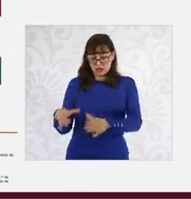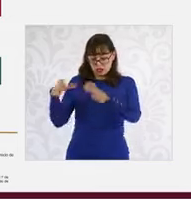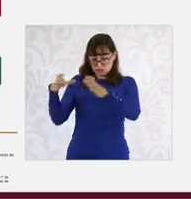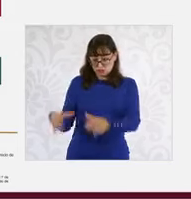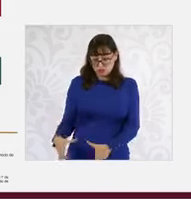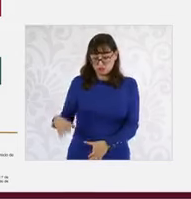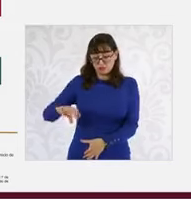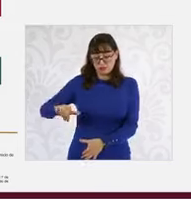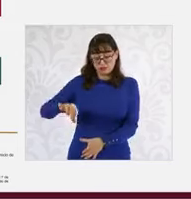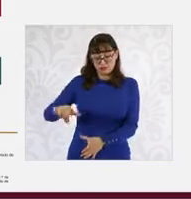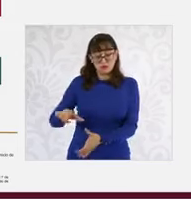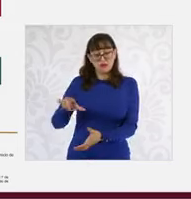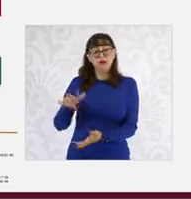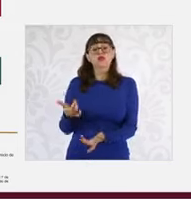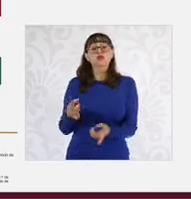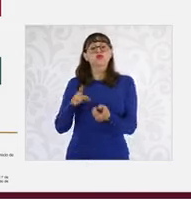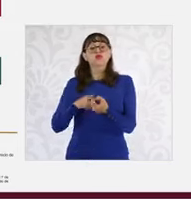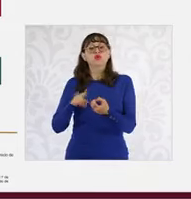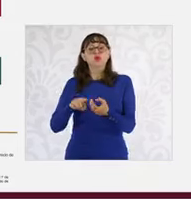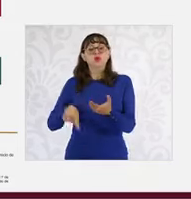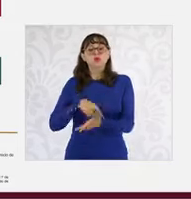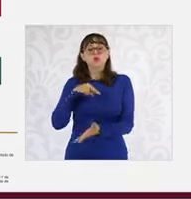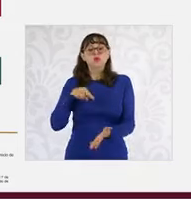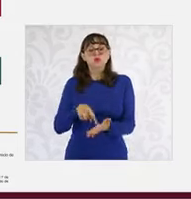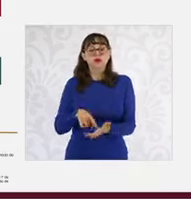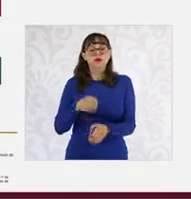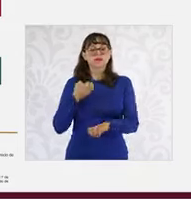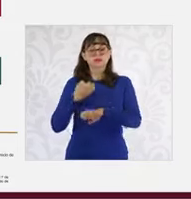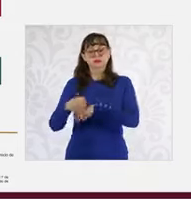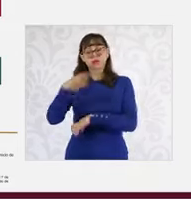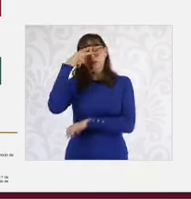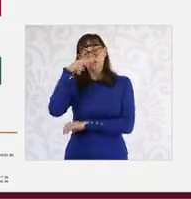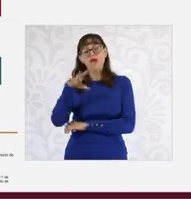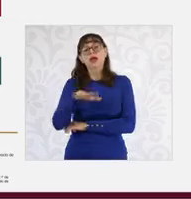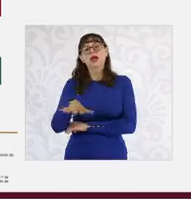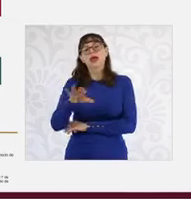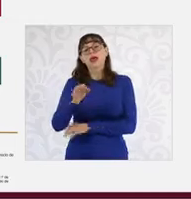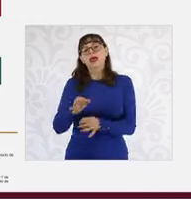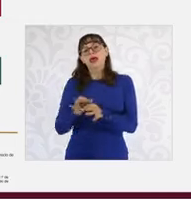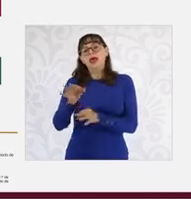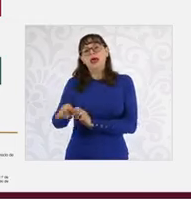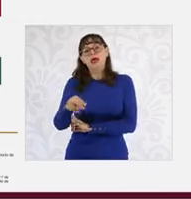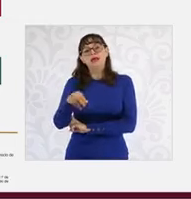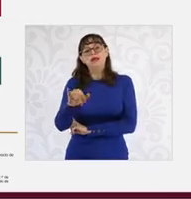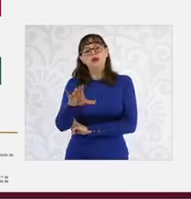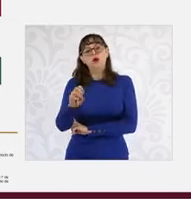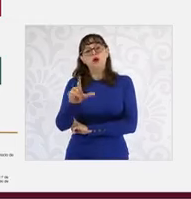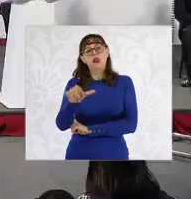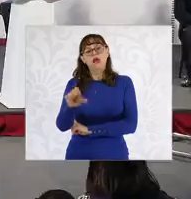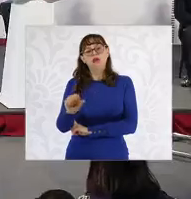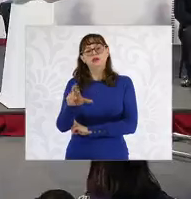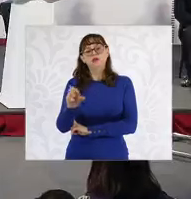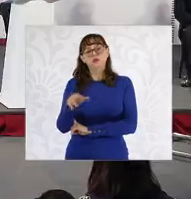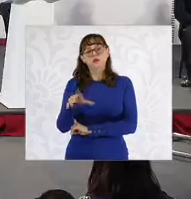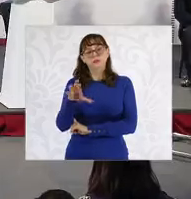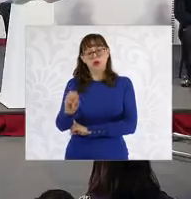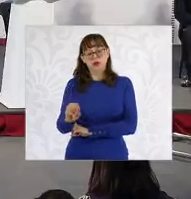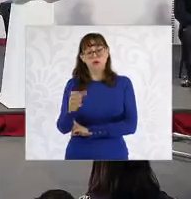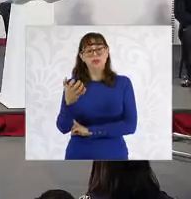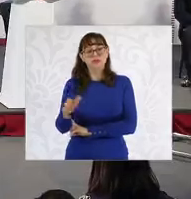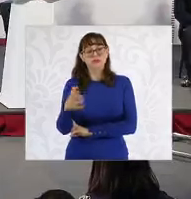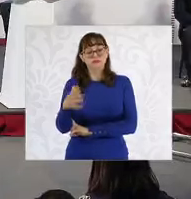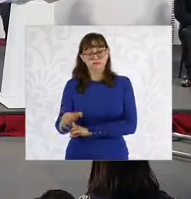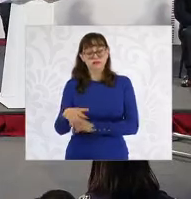tanque estacionario se encontró en Nicolás Romero, Estado de México, en 10 pesos con 10 centavos, con el permisionario